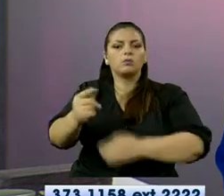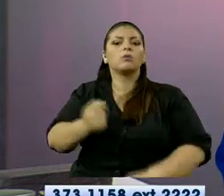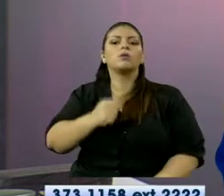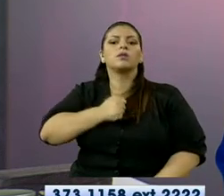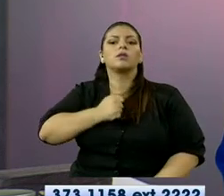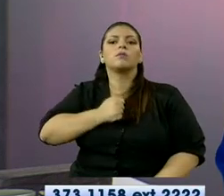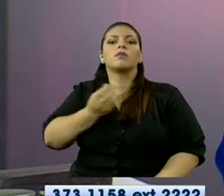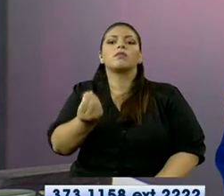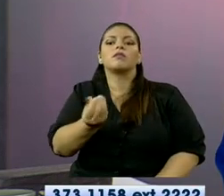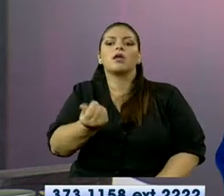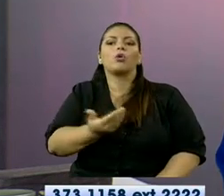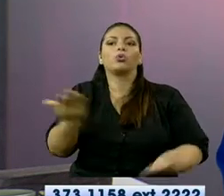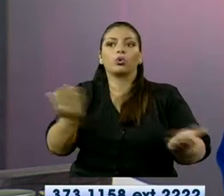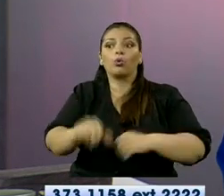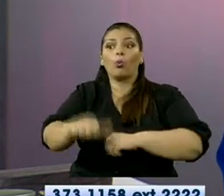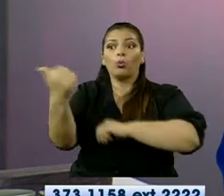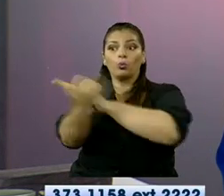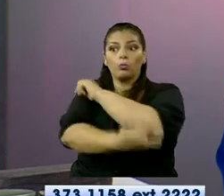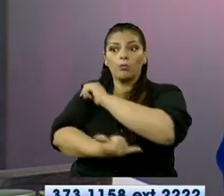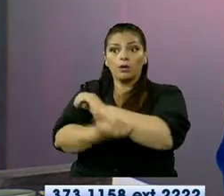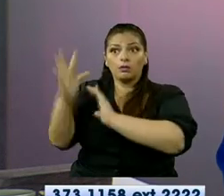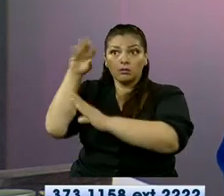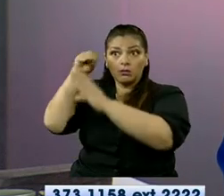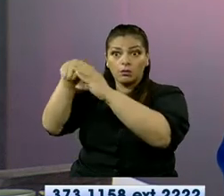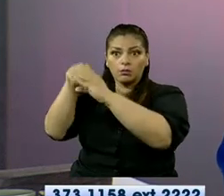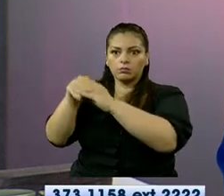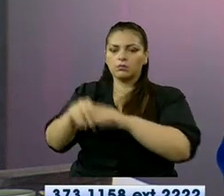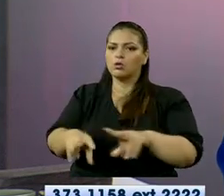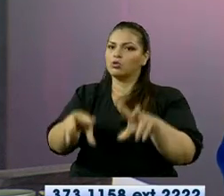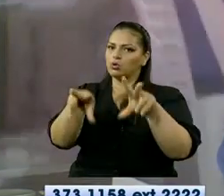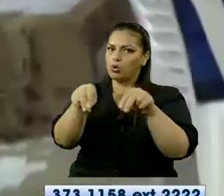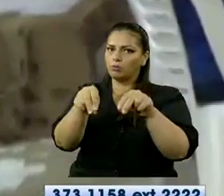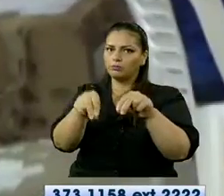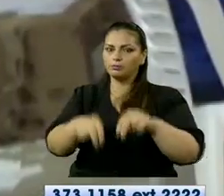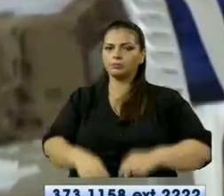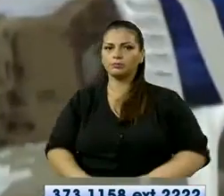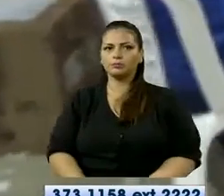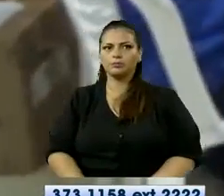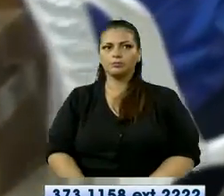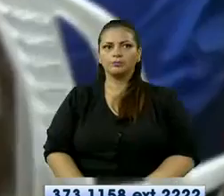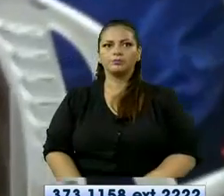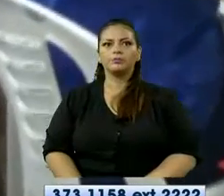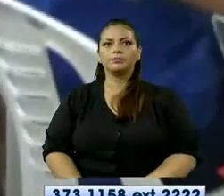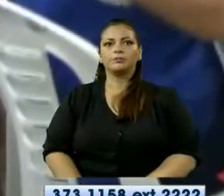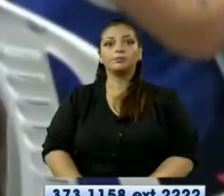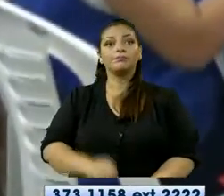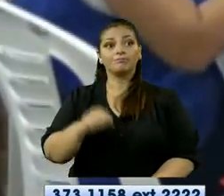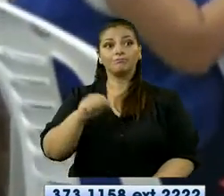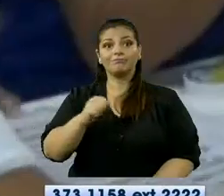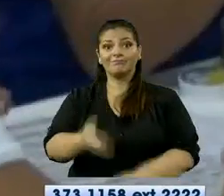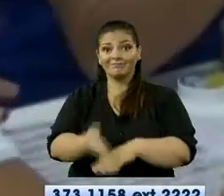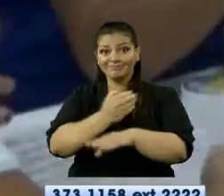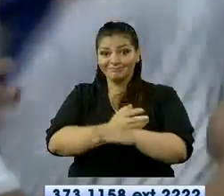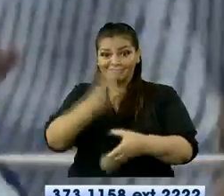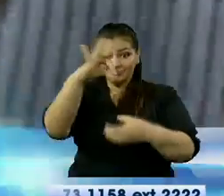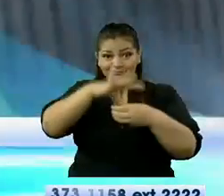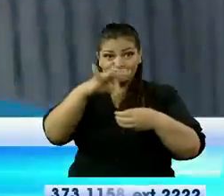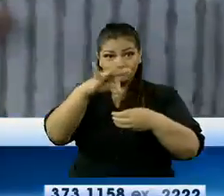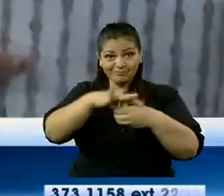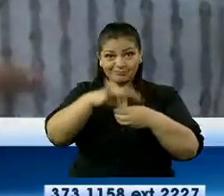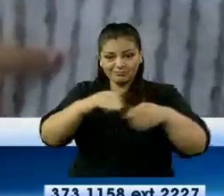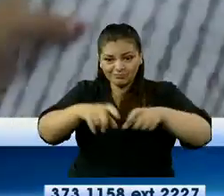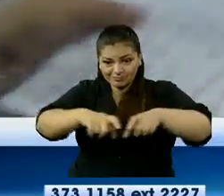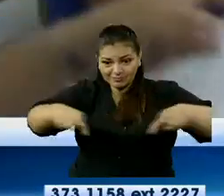o capitales en paraísos fiscales. Ante una virtual victoria de la consulta popular en la que se plantea que